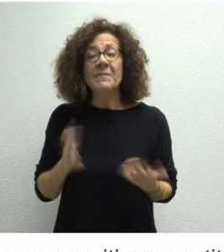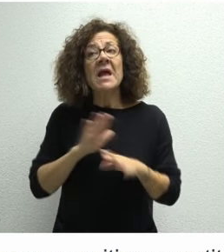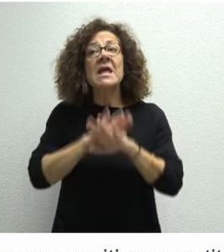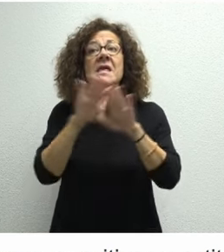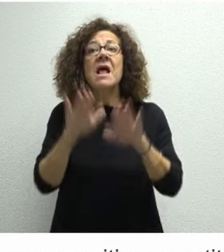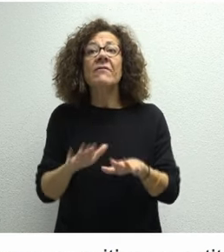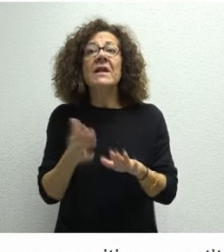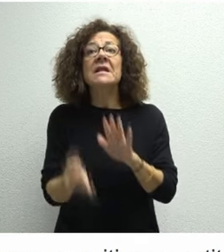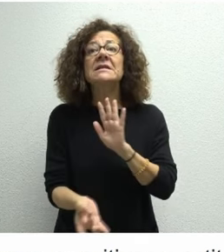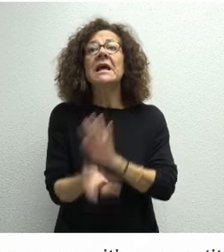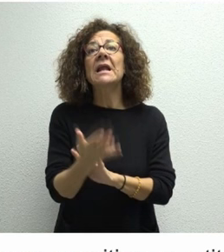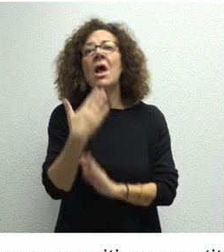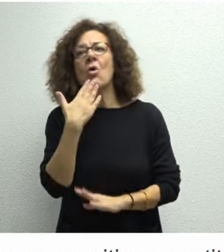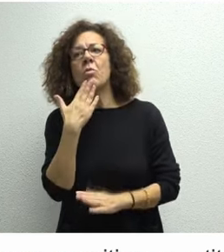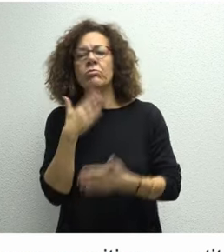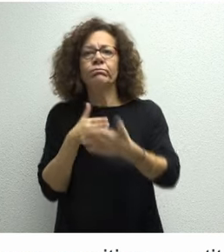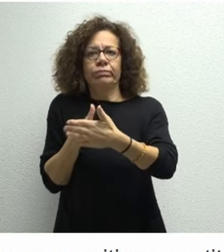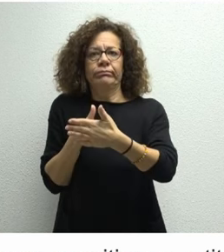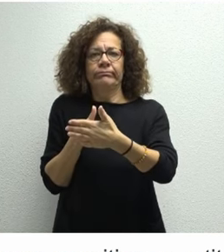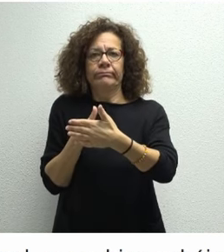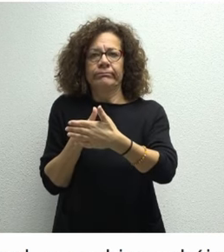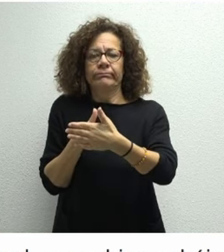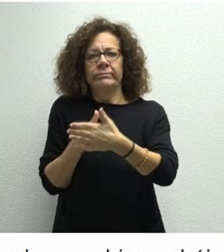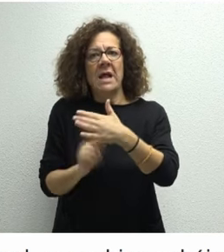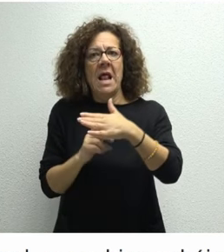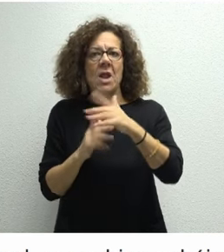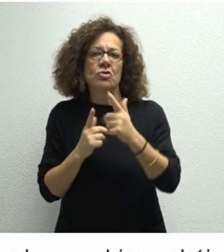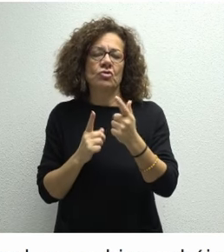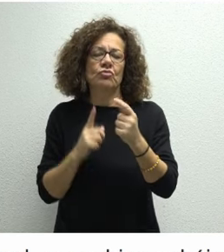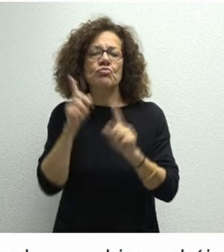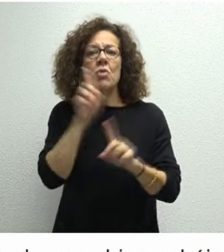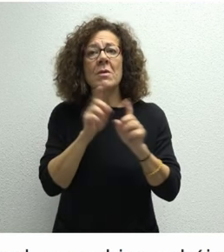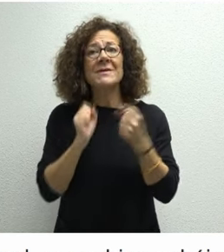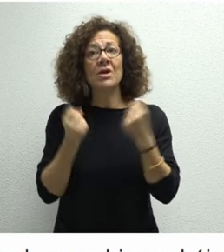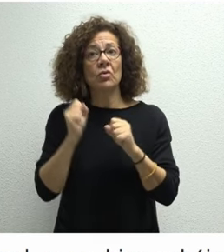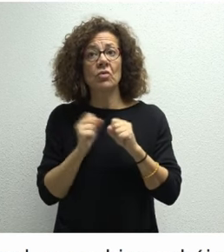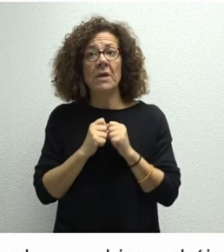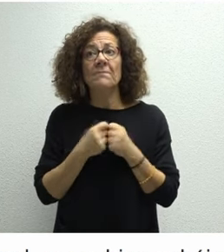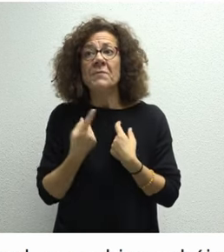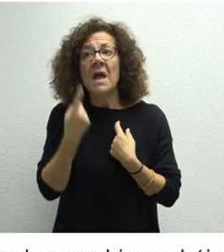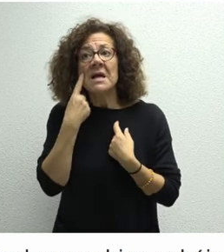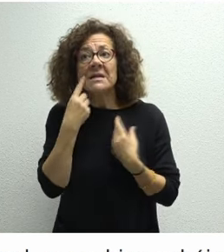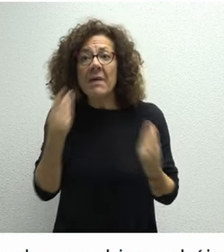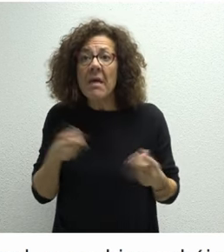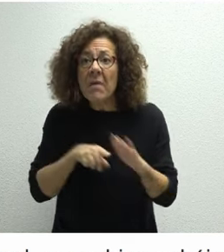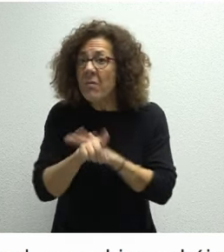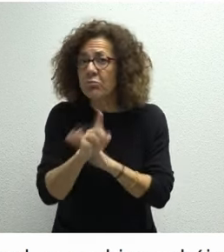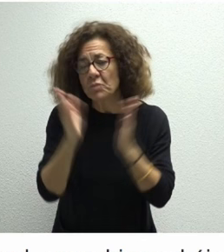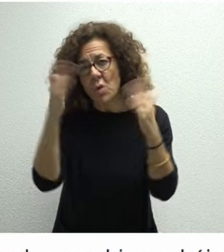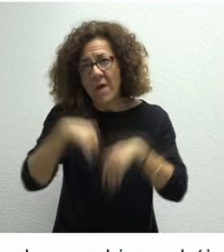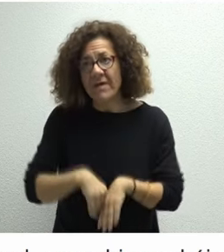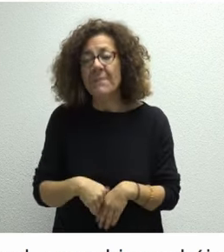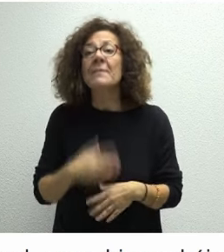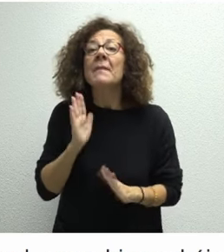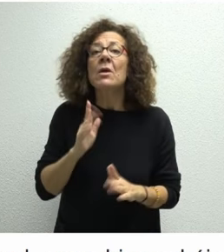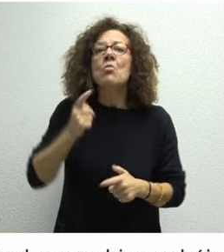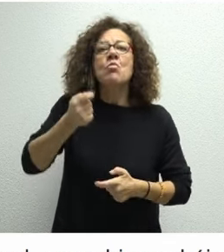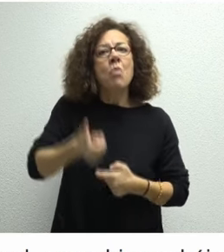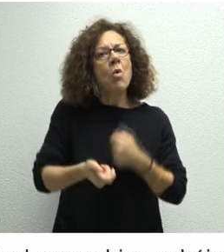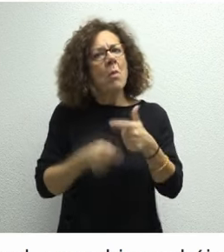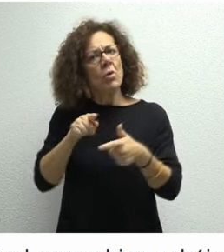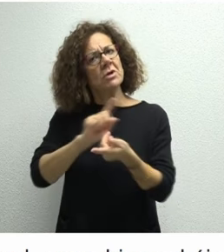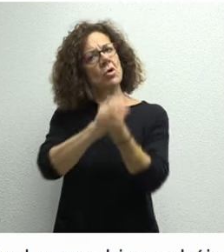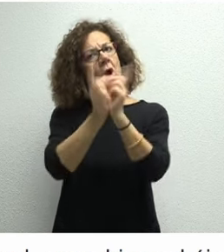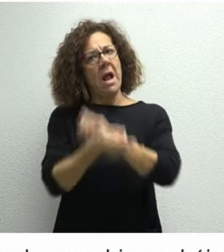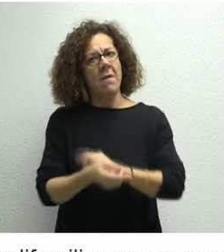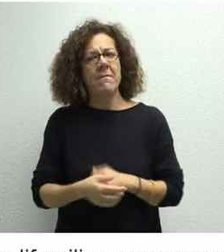final se generaba como un estancamiento no en los problemas de de conducta no no se veía mucha evolución Pero bueno poco a poco fue cambiando